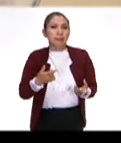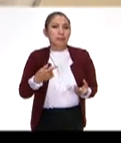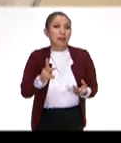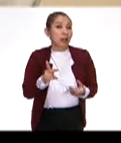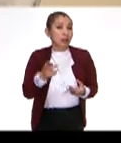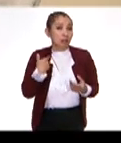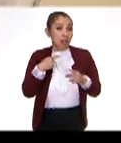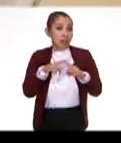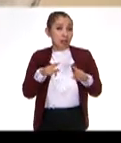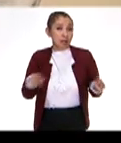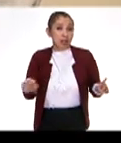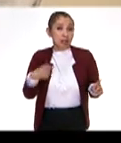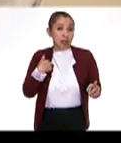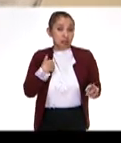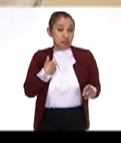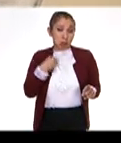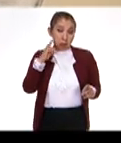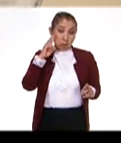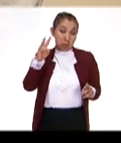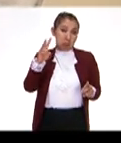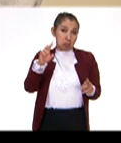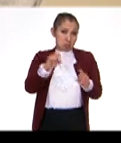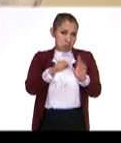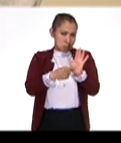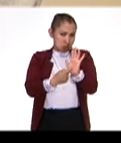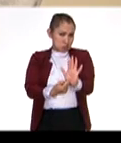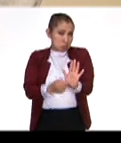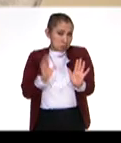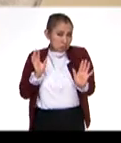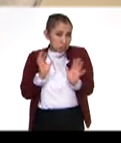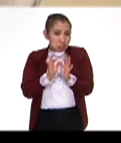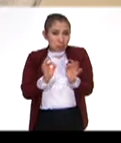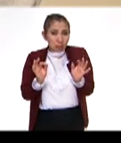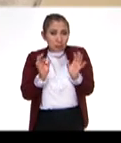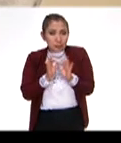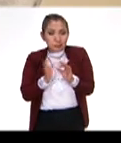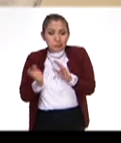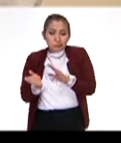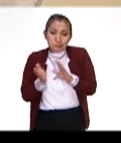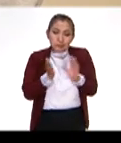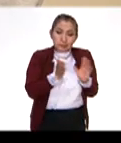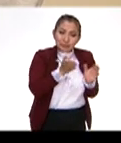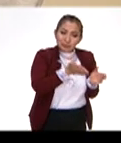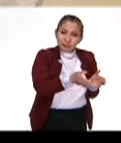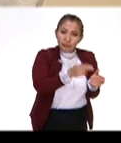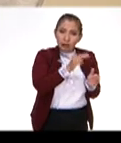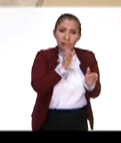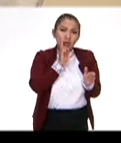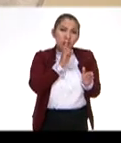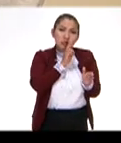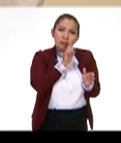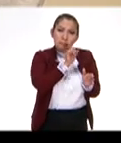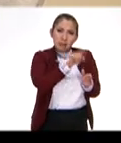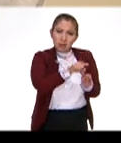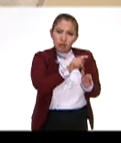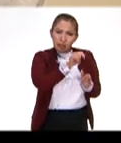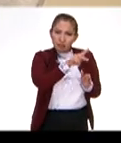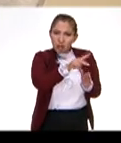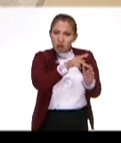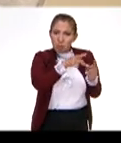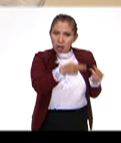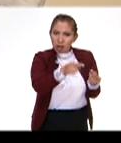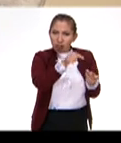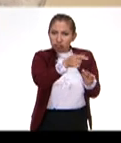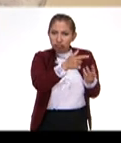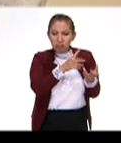embargo, la diferencia que puedo yo plantearte es entre las notas que tú mencionas, la existencia